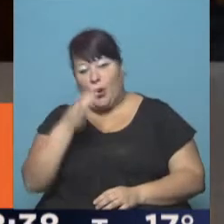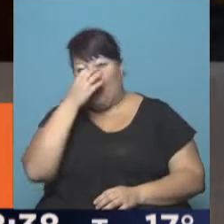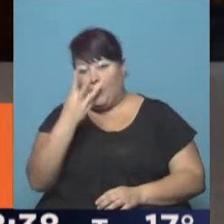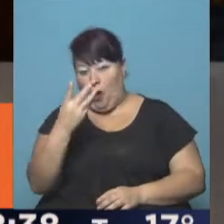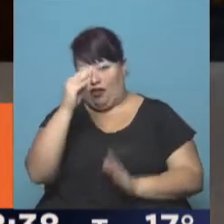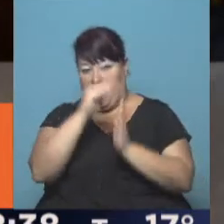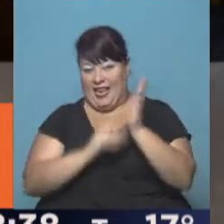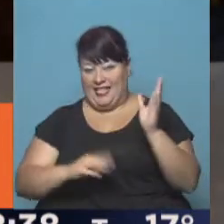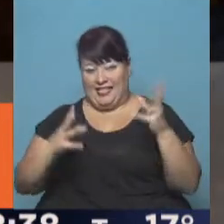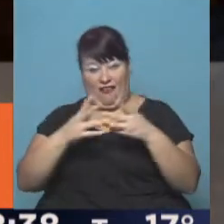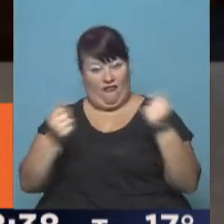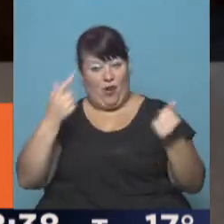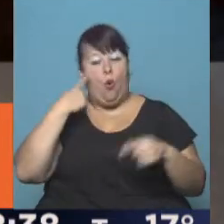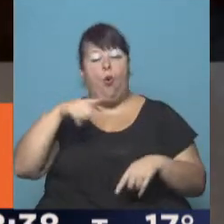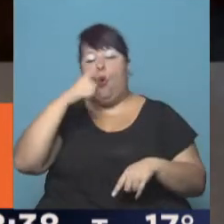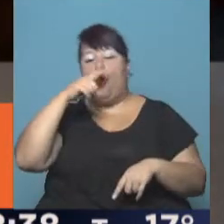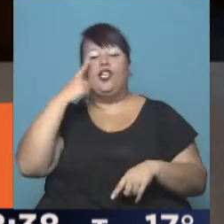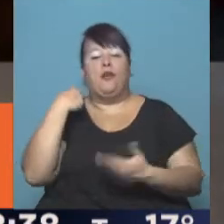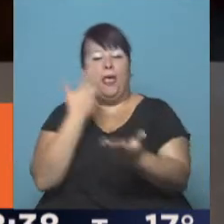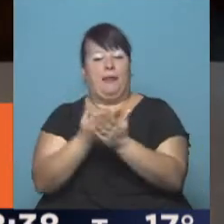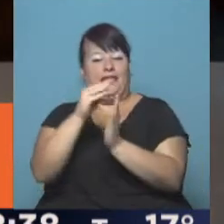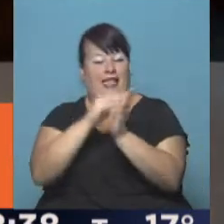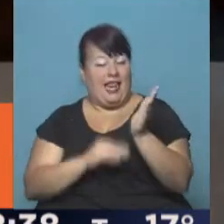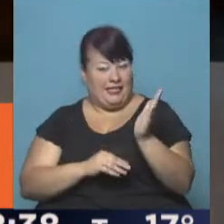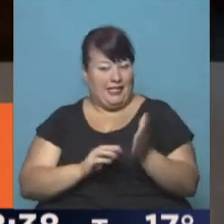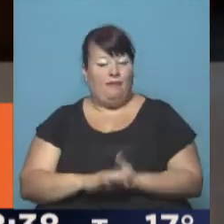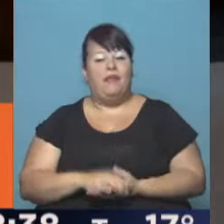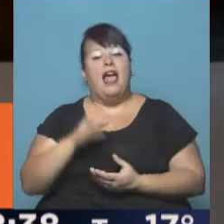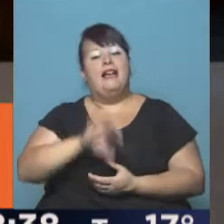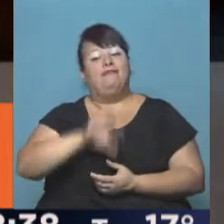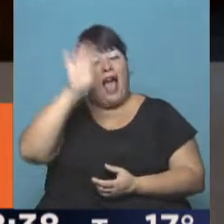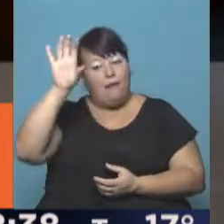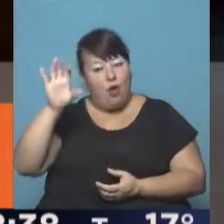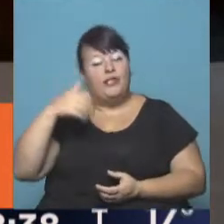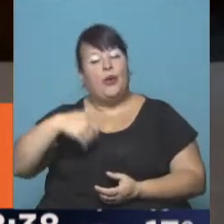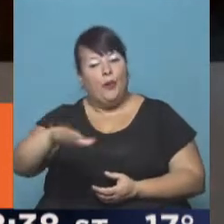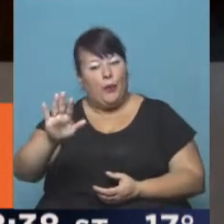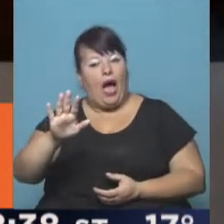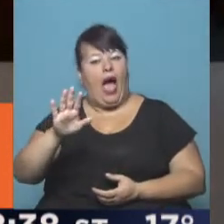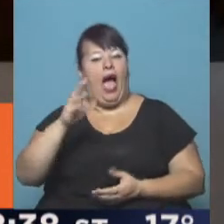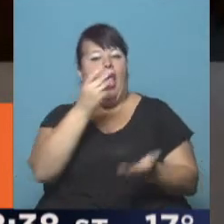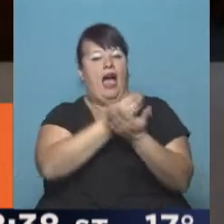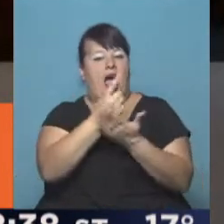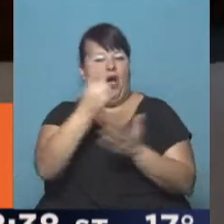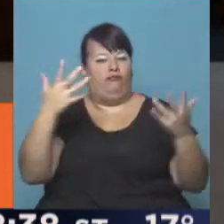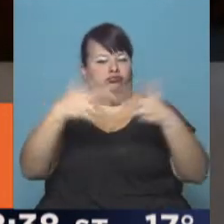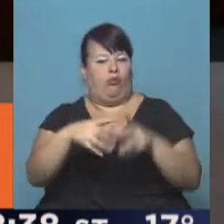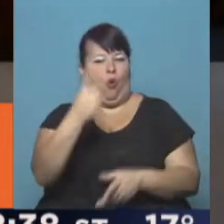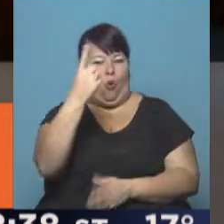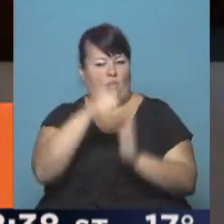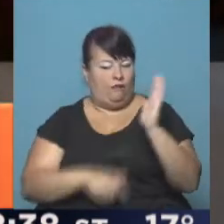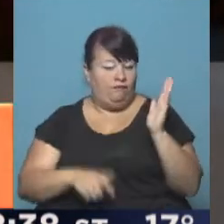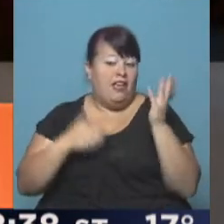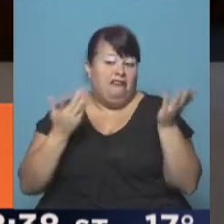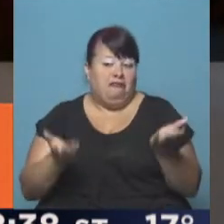cierran el momento para la presentación de listas que en muchas provincias va a haber candidaturas unificadas y que en